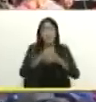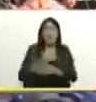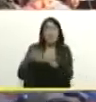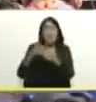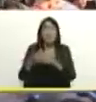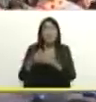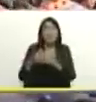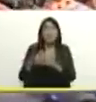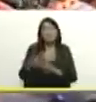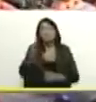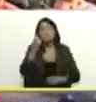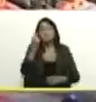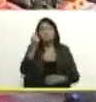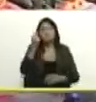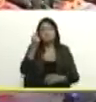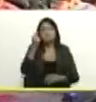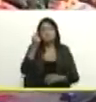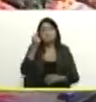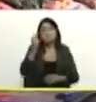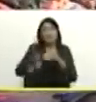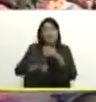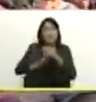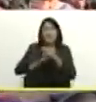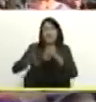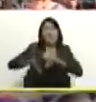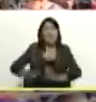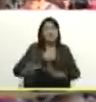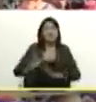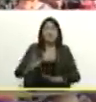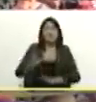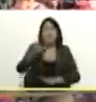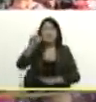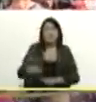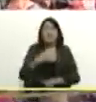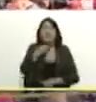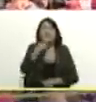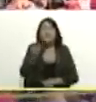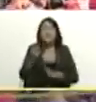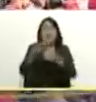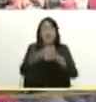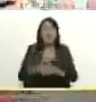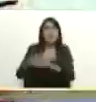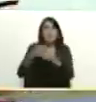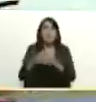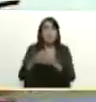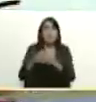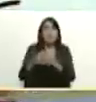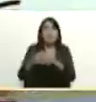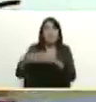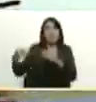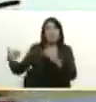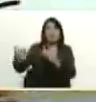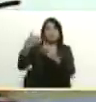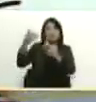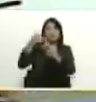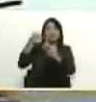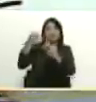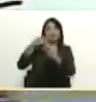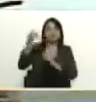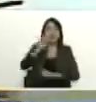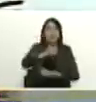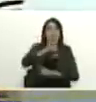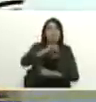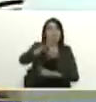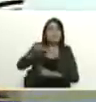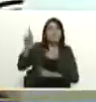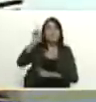No ha nacido el vocero imperialista que intimide a los venezolanos y